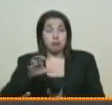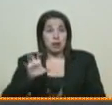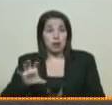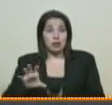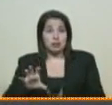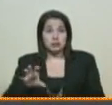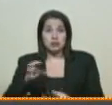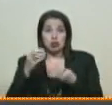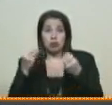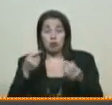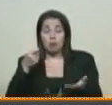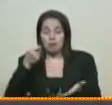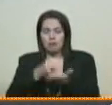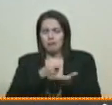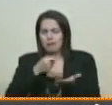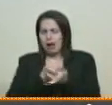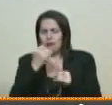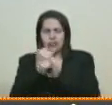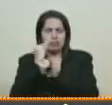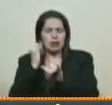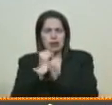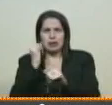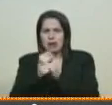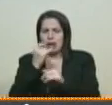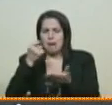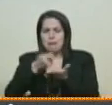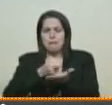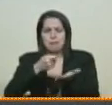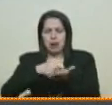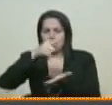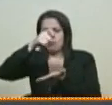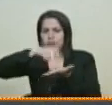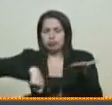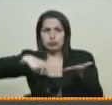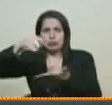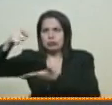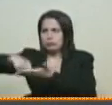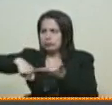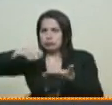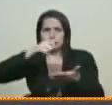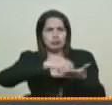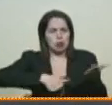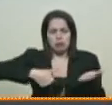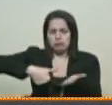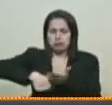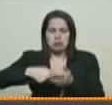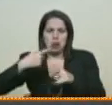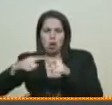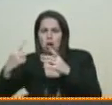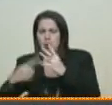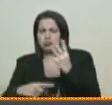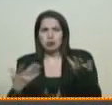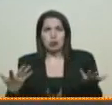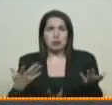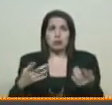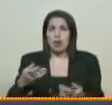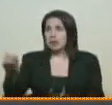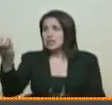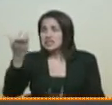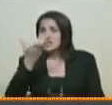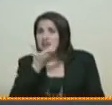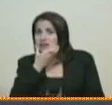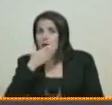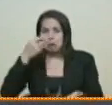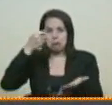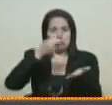ir a un pago 100% por vía de las cuentas digitales. Que uno pueda pagar todo, compadre. Desde el perro caliente que te comes